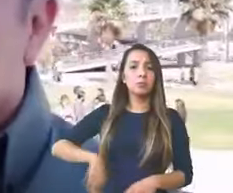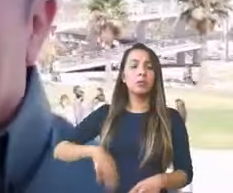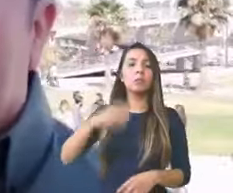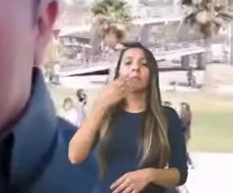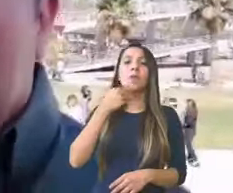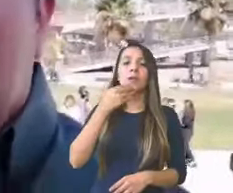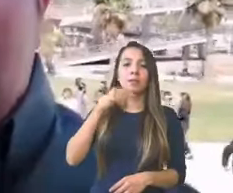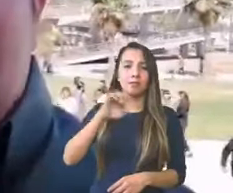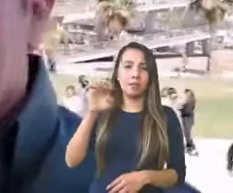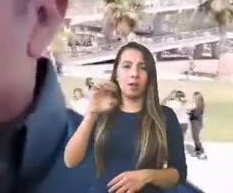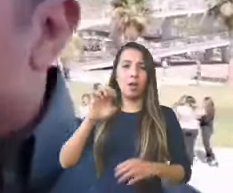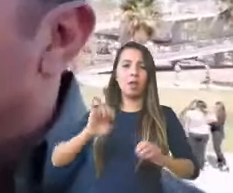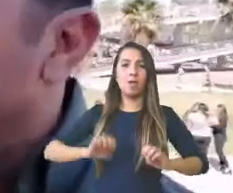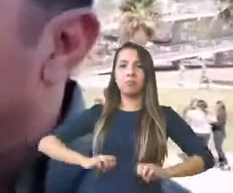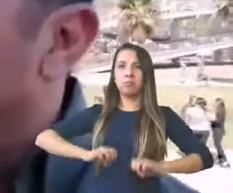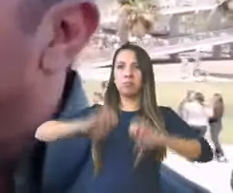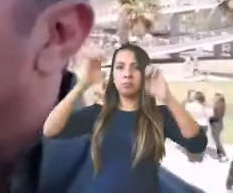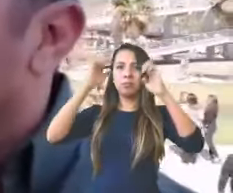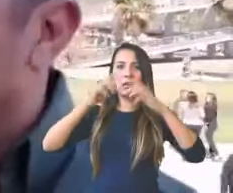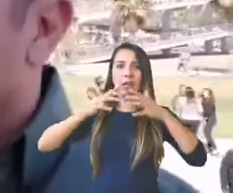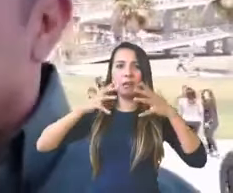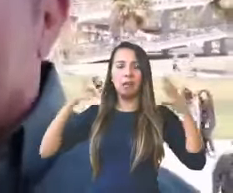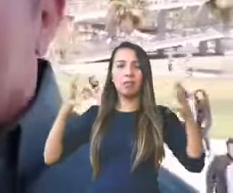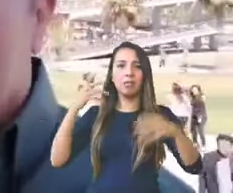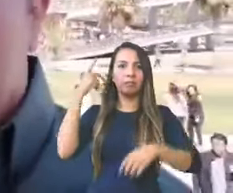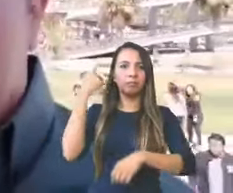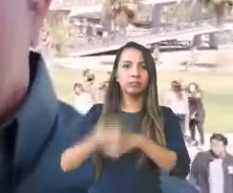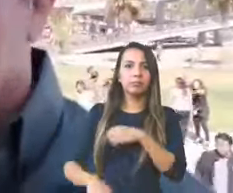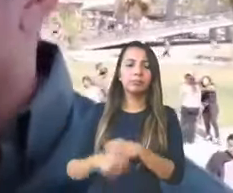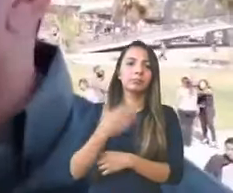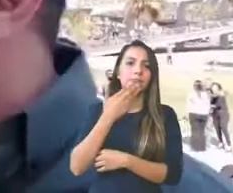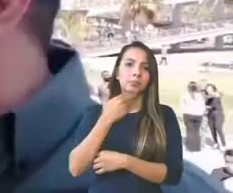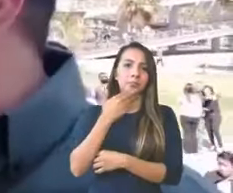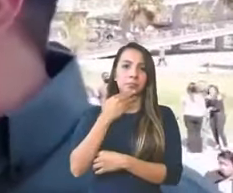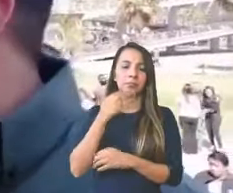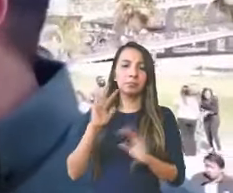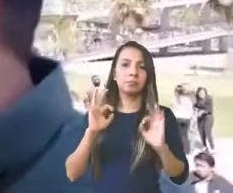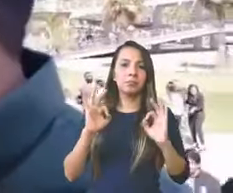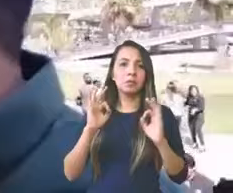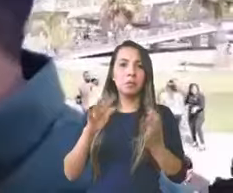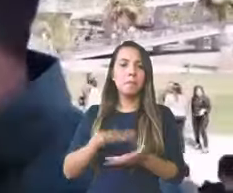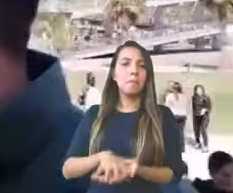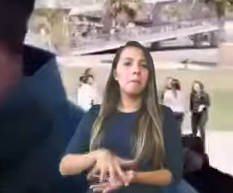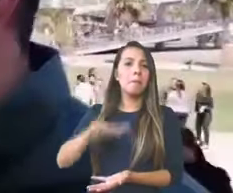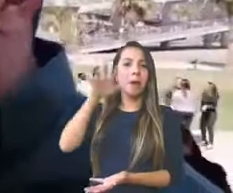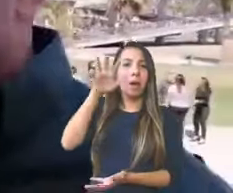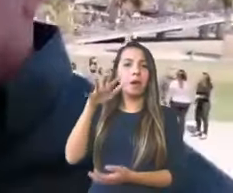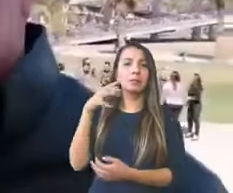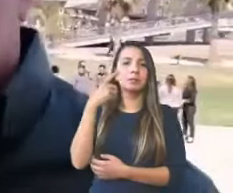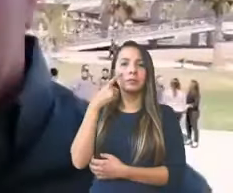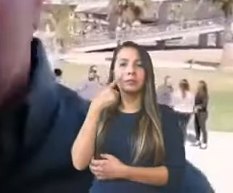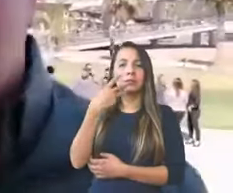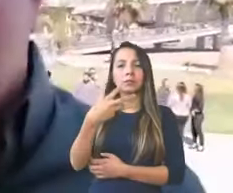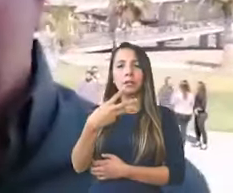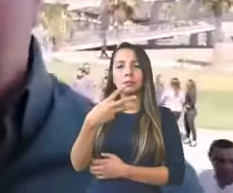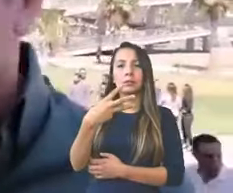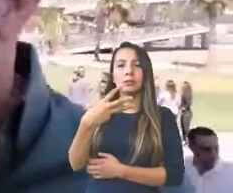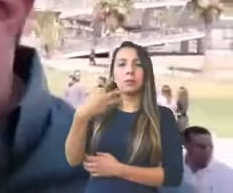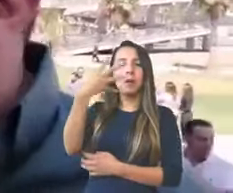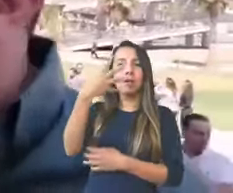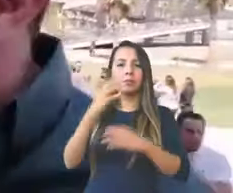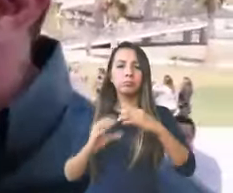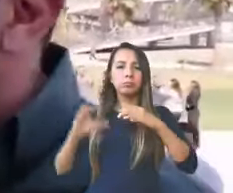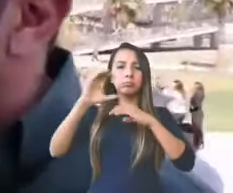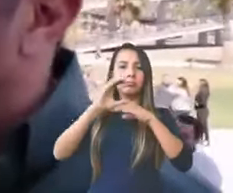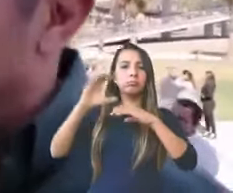edificaciones que puedan tener mucho riesgo. O sea, la mayoría son 3-4 pisos, ¿verdad? Pero